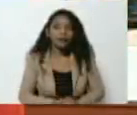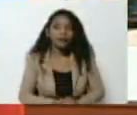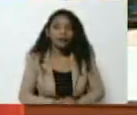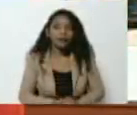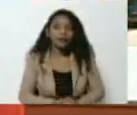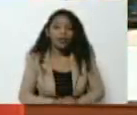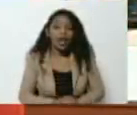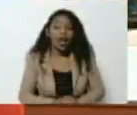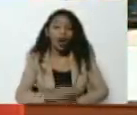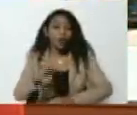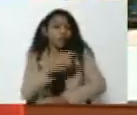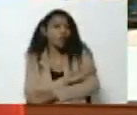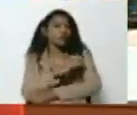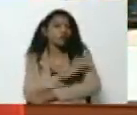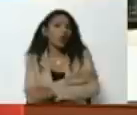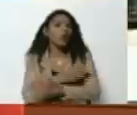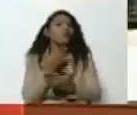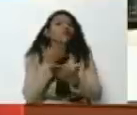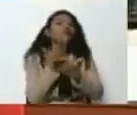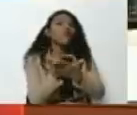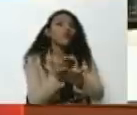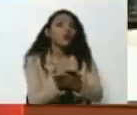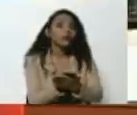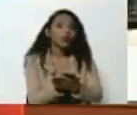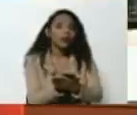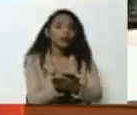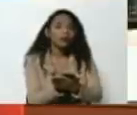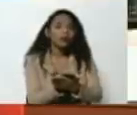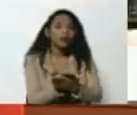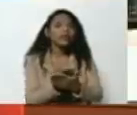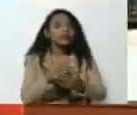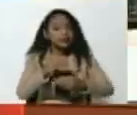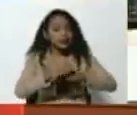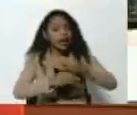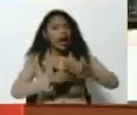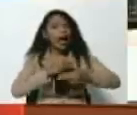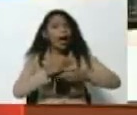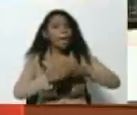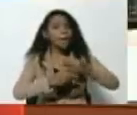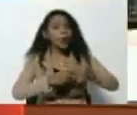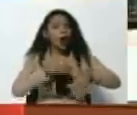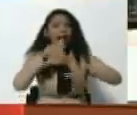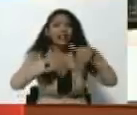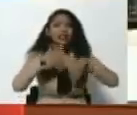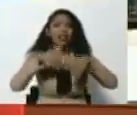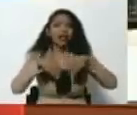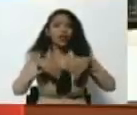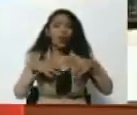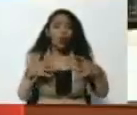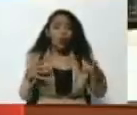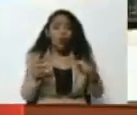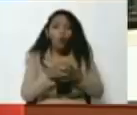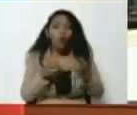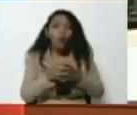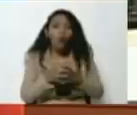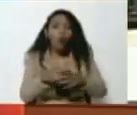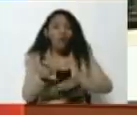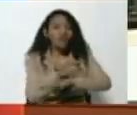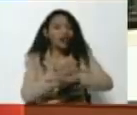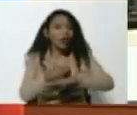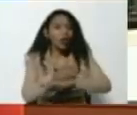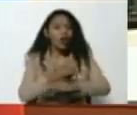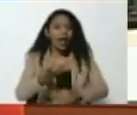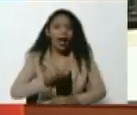La oposición está proponiendo que hagamos elecciones conjuntas de gobernadores y